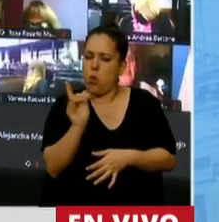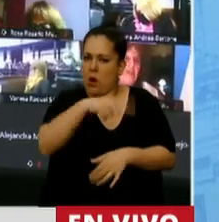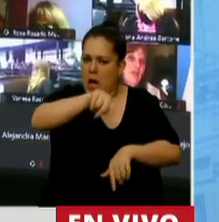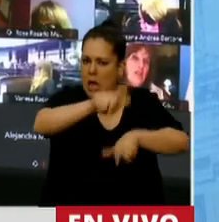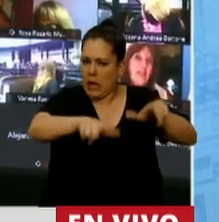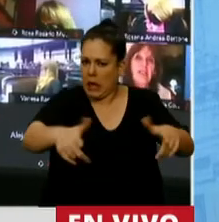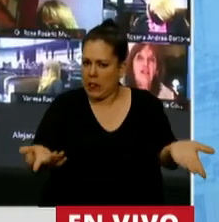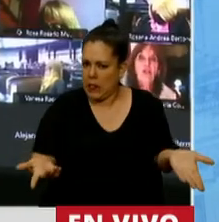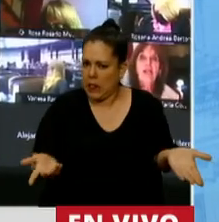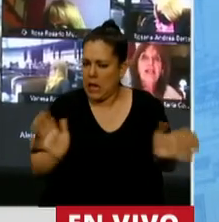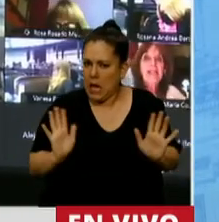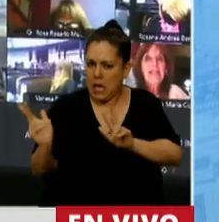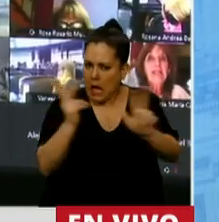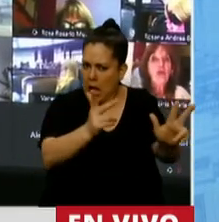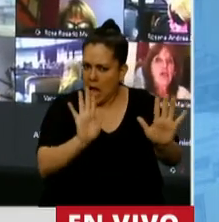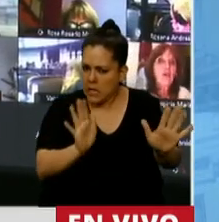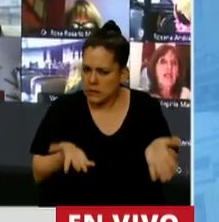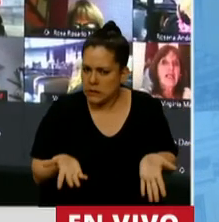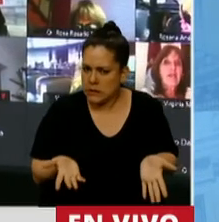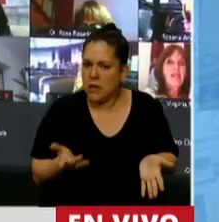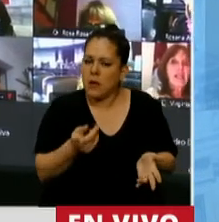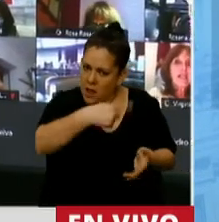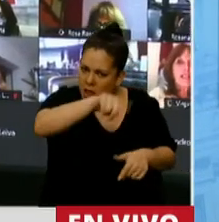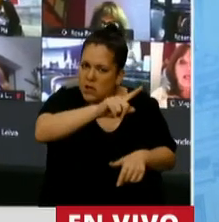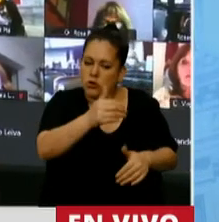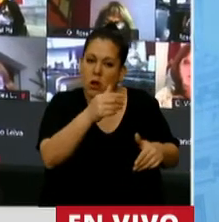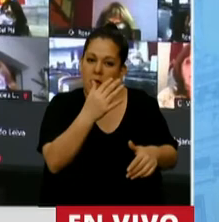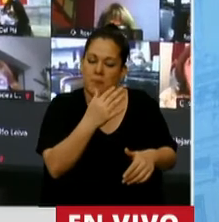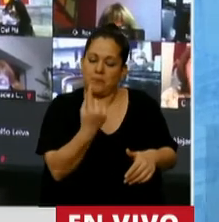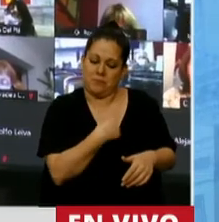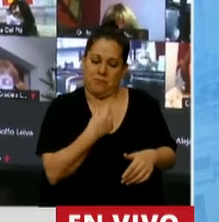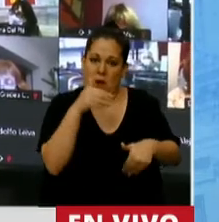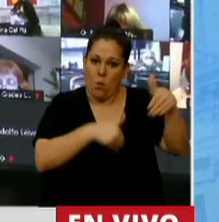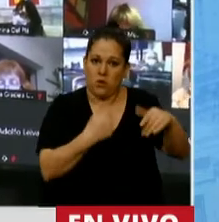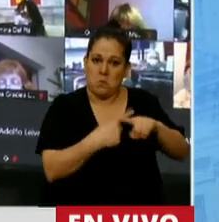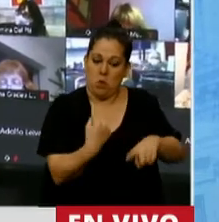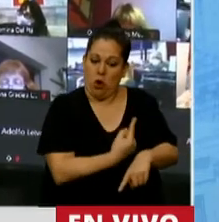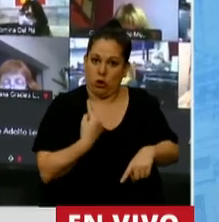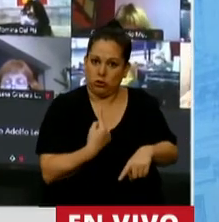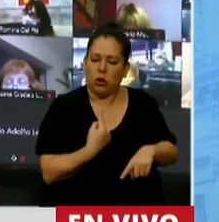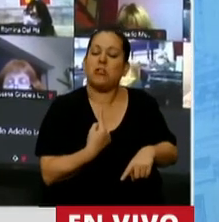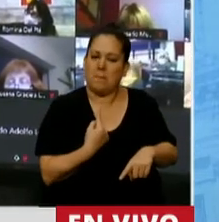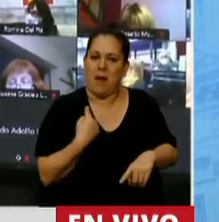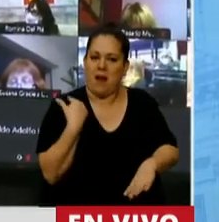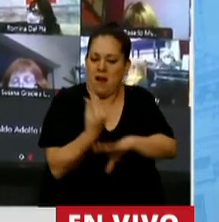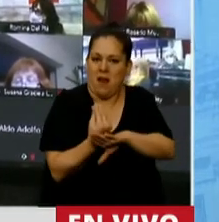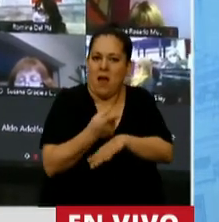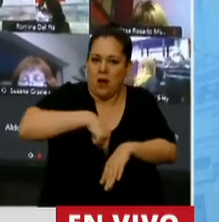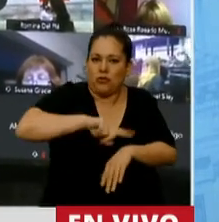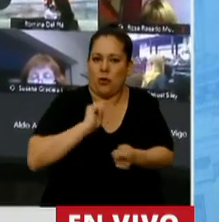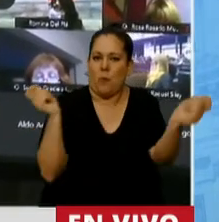pidieron verdaderamente que vengamos a cambiar la historia, ¿no? Creo que quienes se